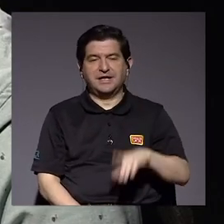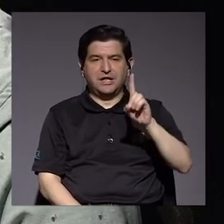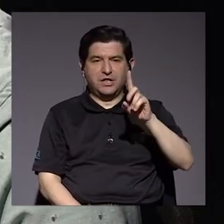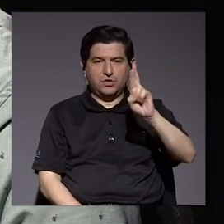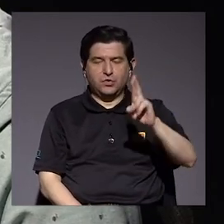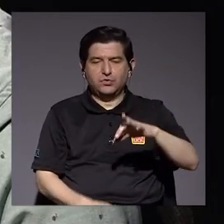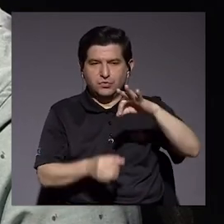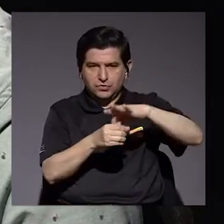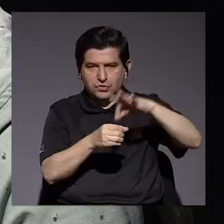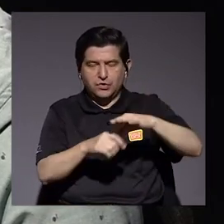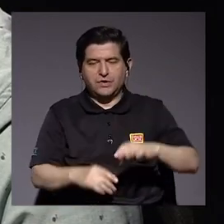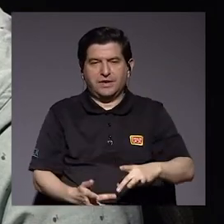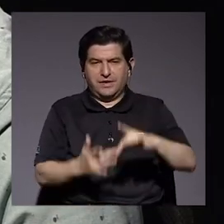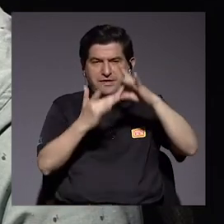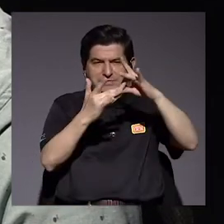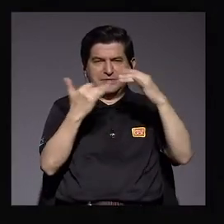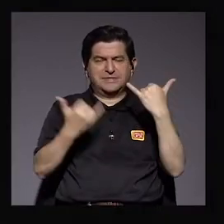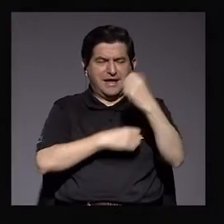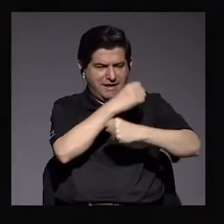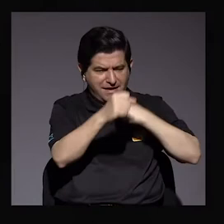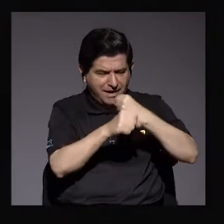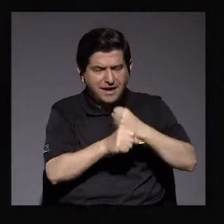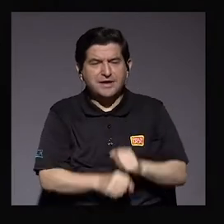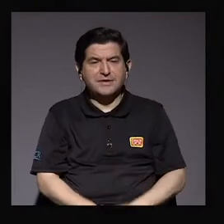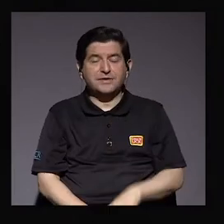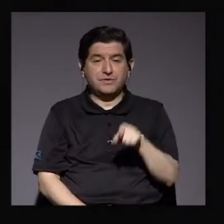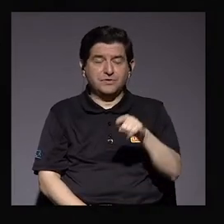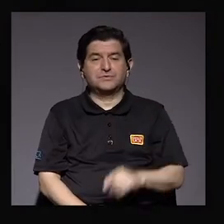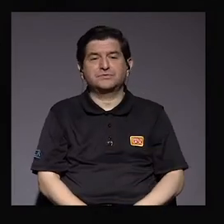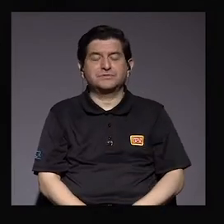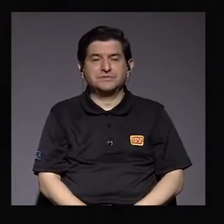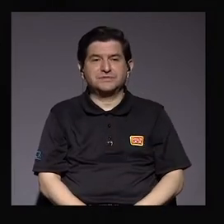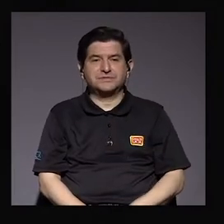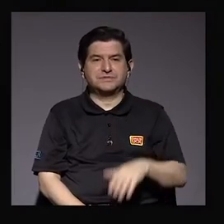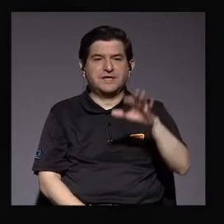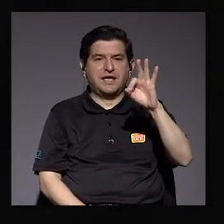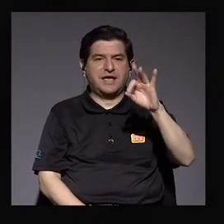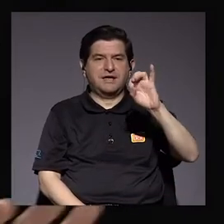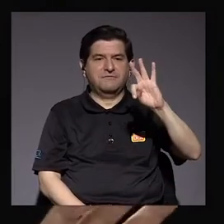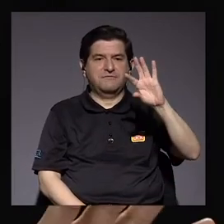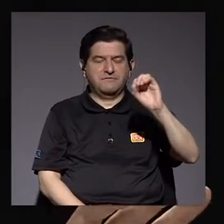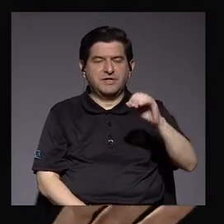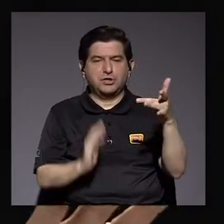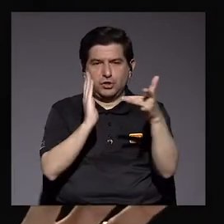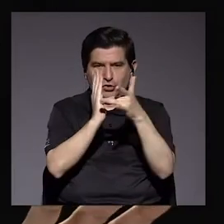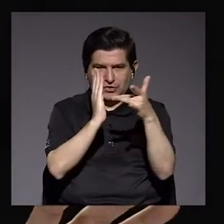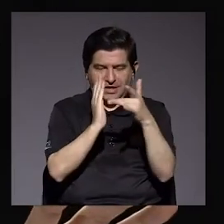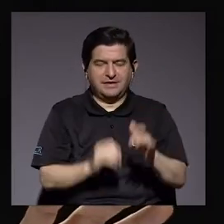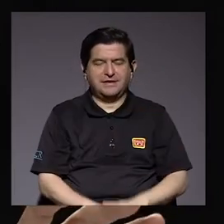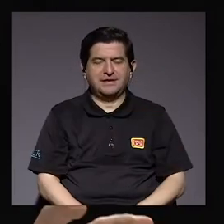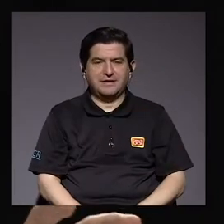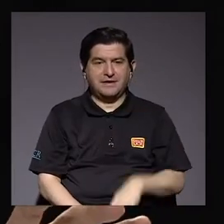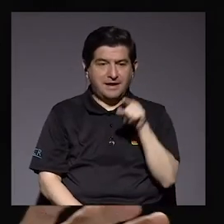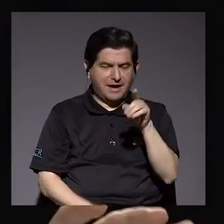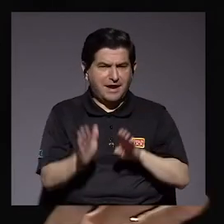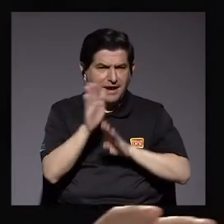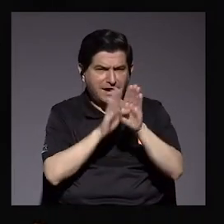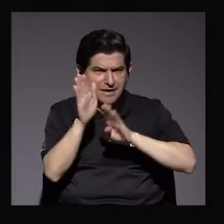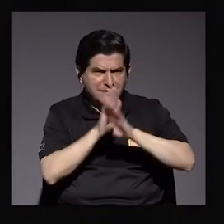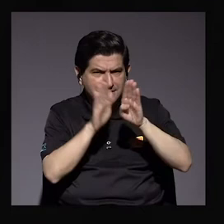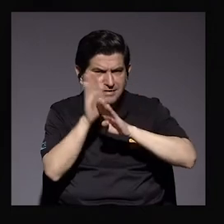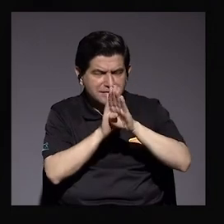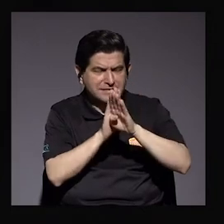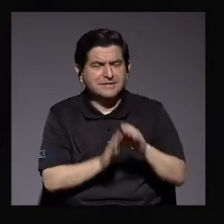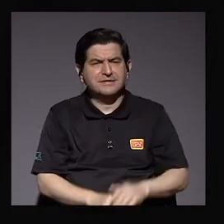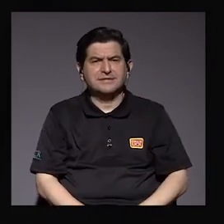agronomía, pero con una especialización desde hace muchos años en fitotecnia. Y una de las áreas en las que ha desarrollado